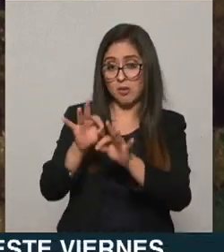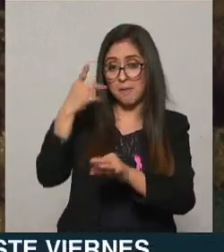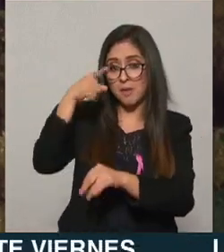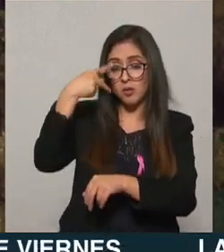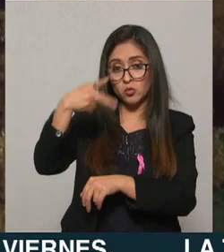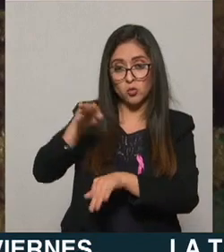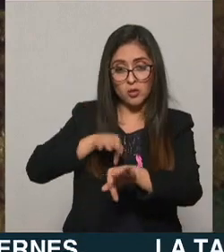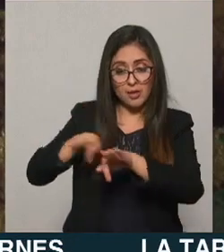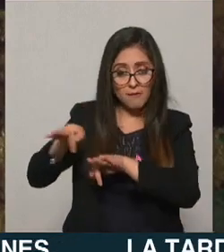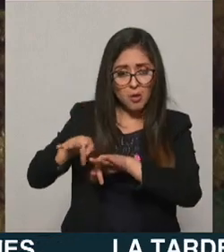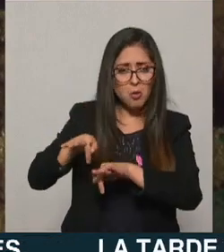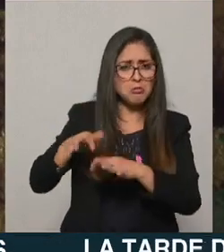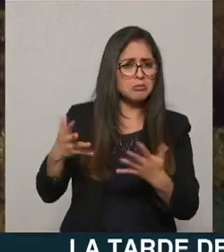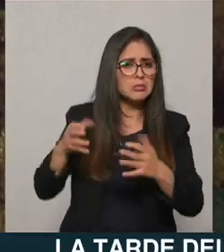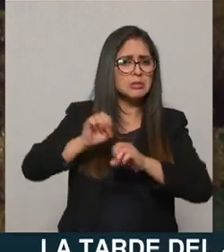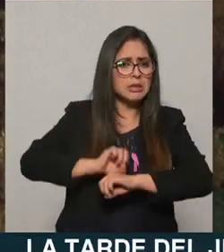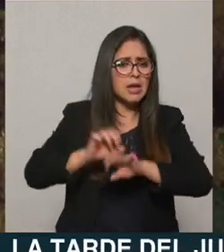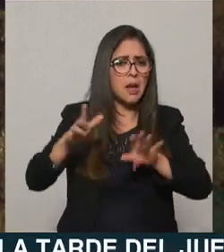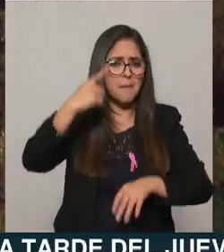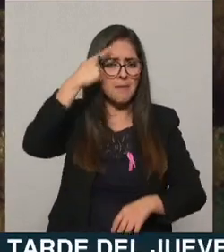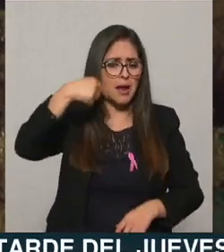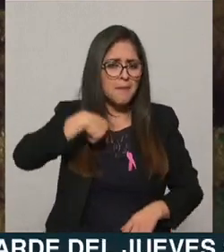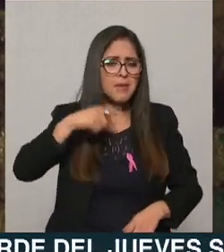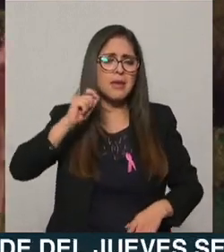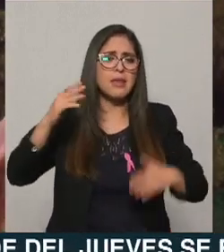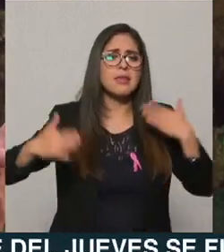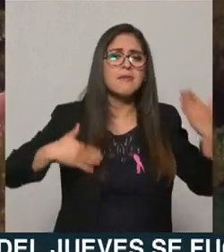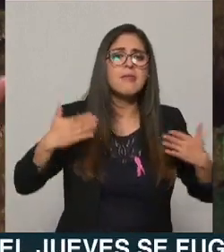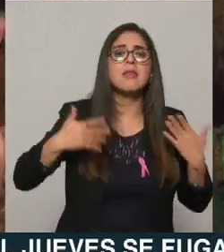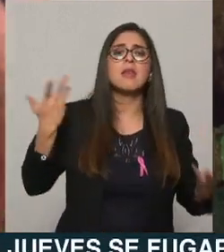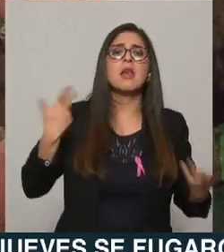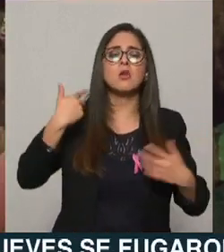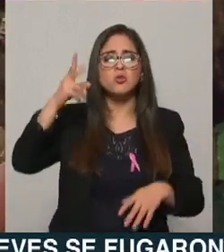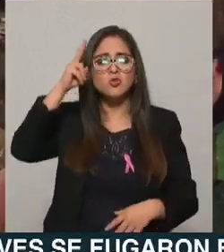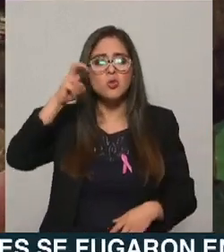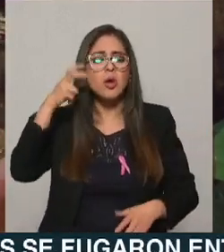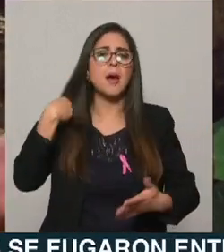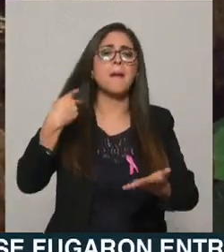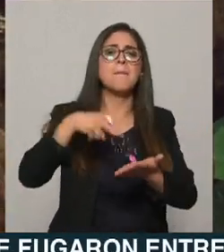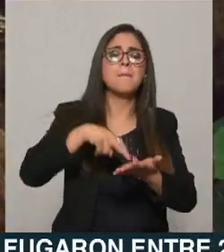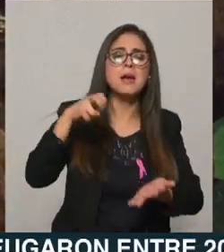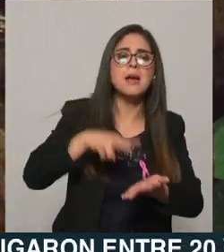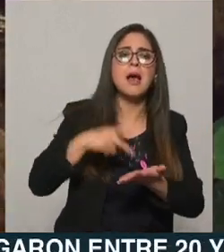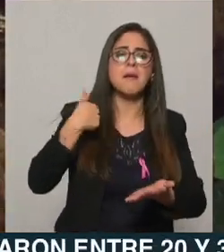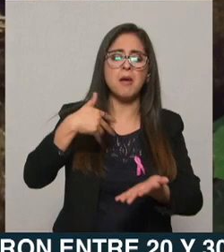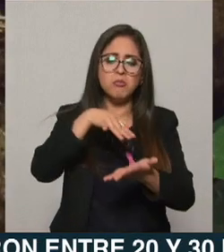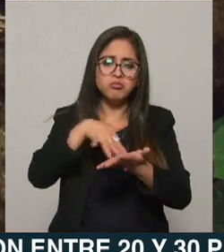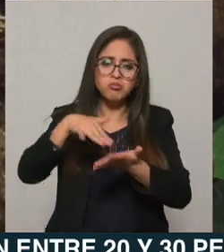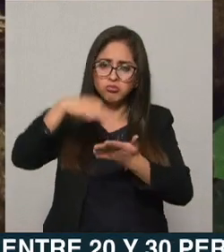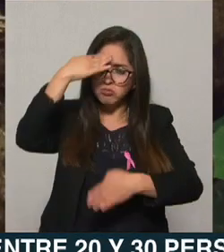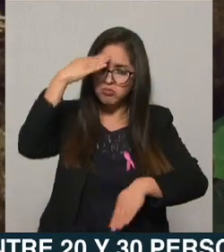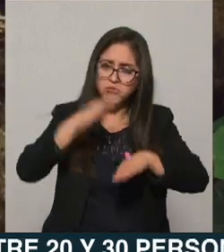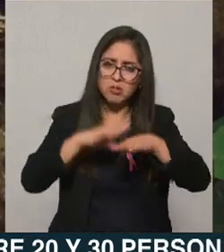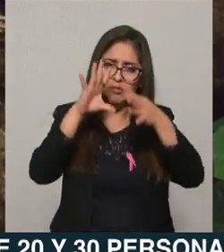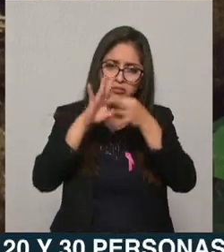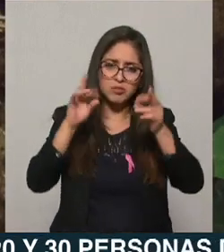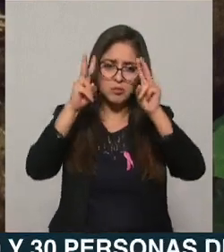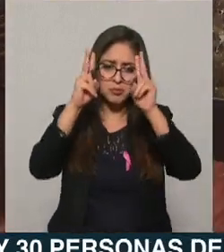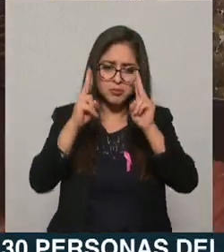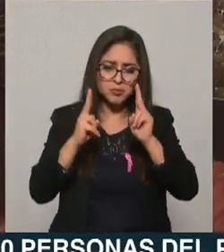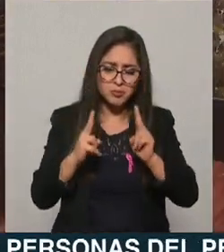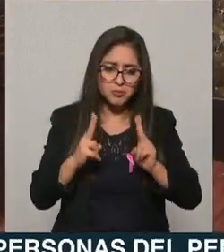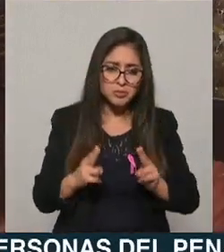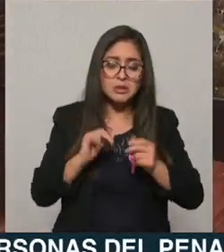divertía y soñaba yo y brincaba y me aprendía yo mis textos con una gran